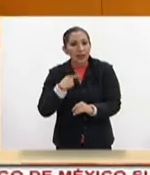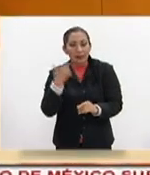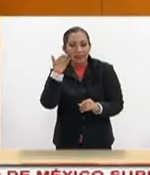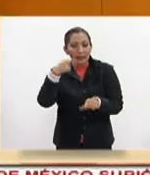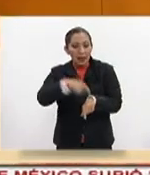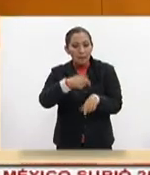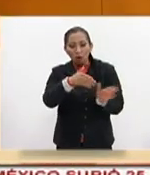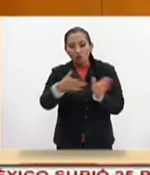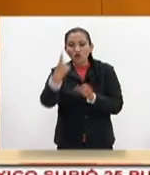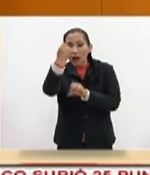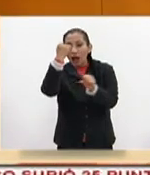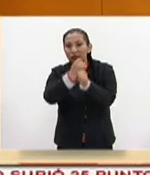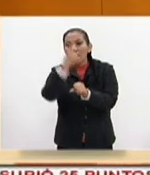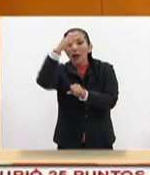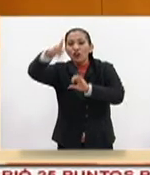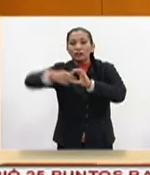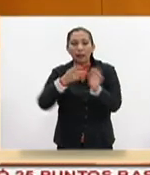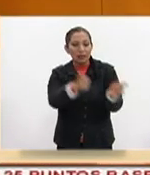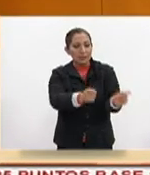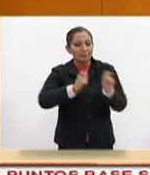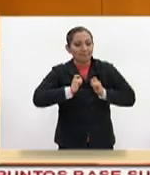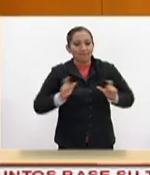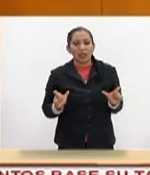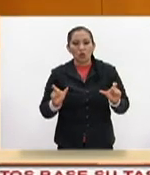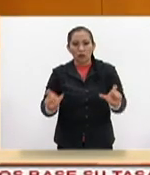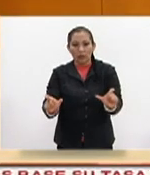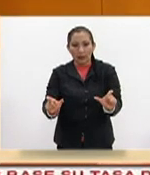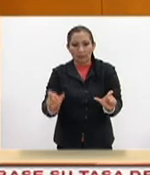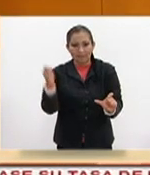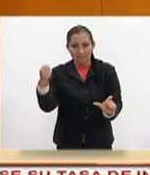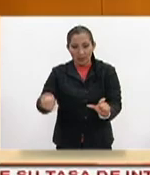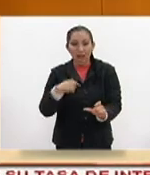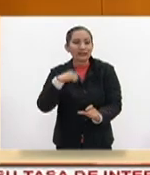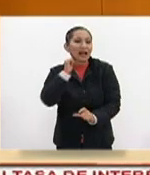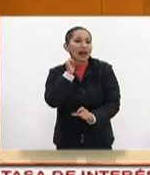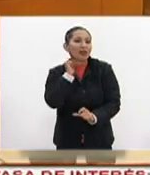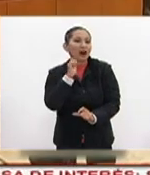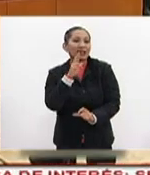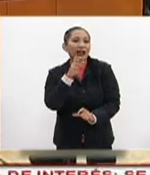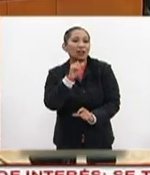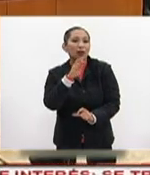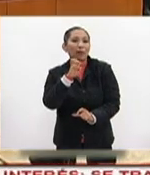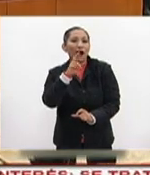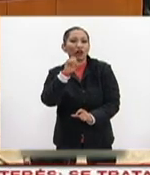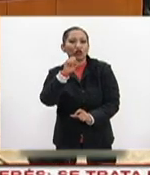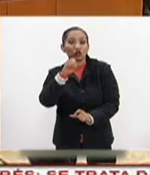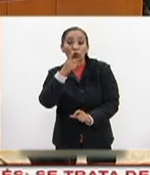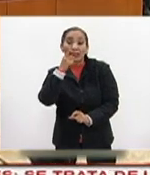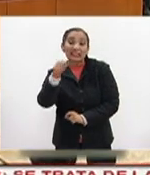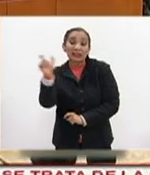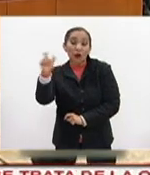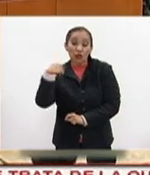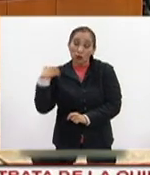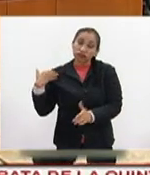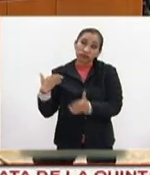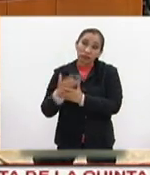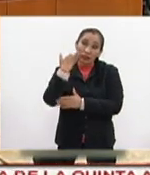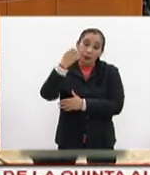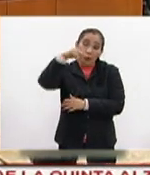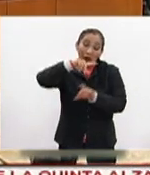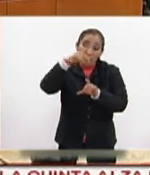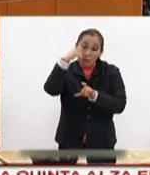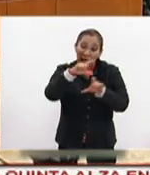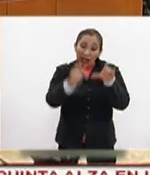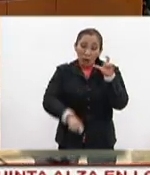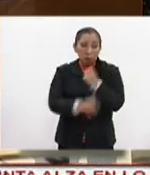plazo máximo 1 año para retomar las labores de seguridad. El senador priista Ricardo Barroso expuso que durante la última década el país ha